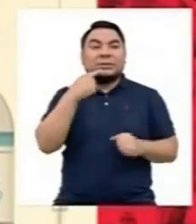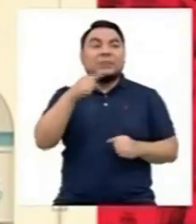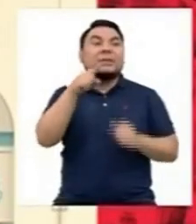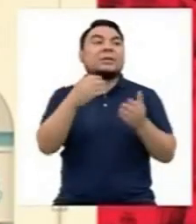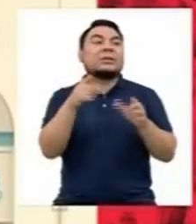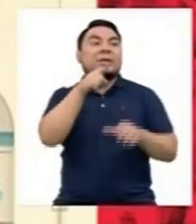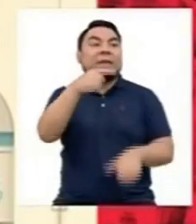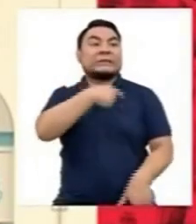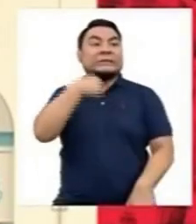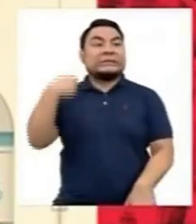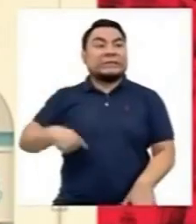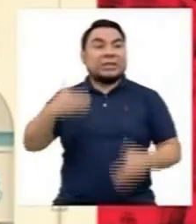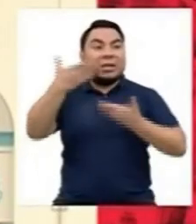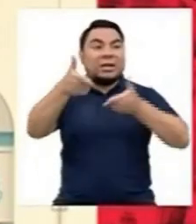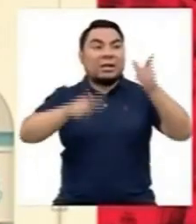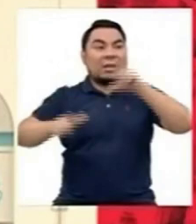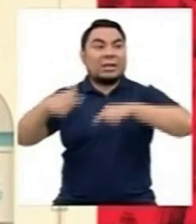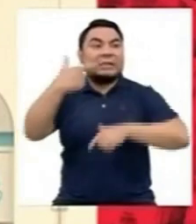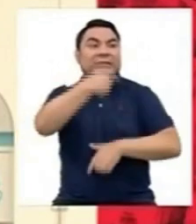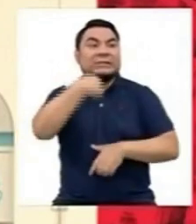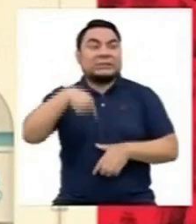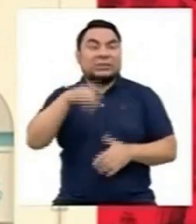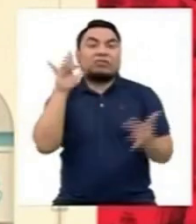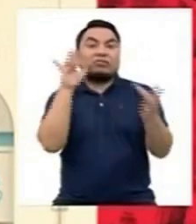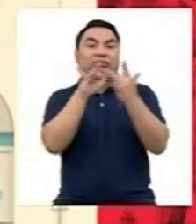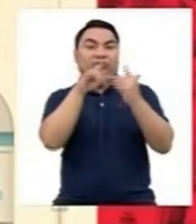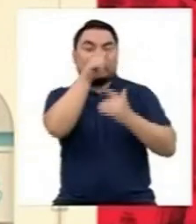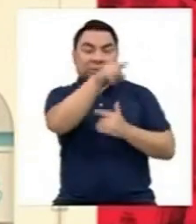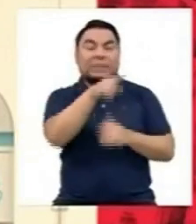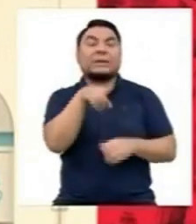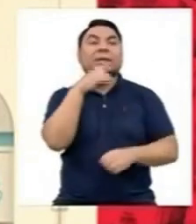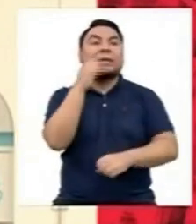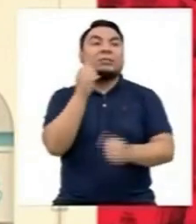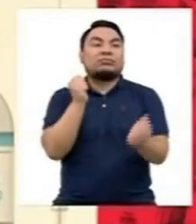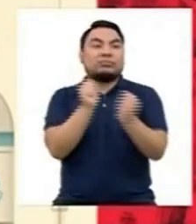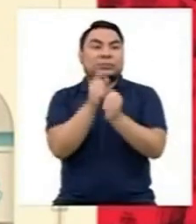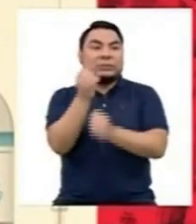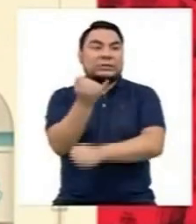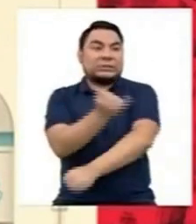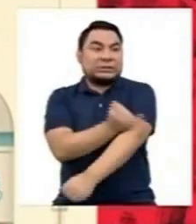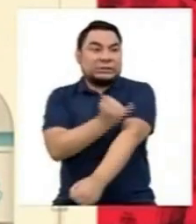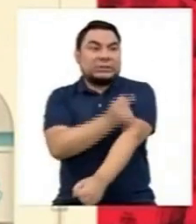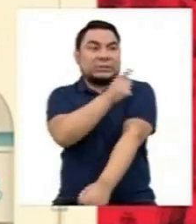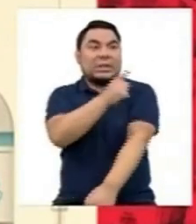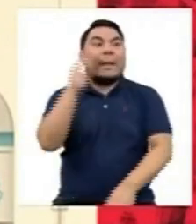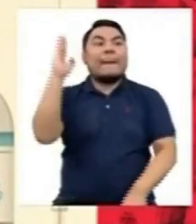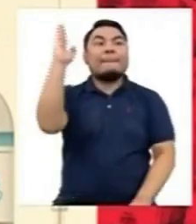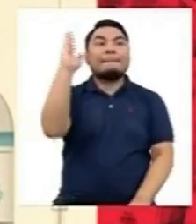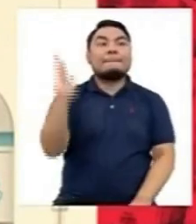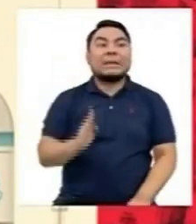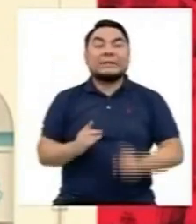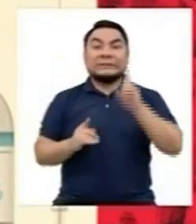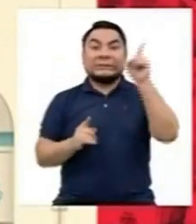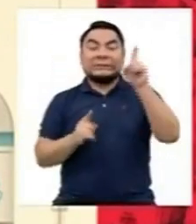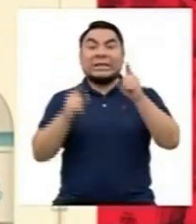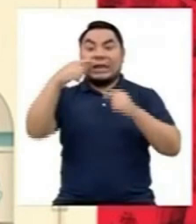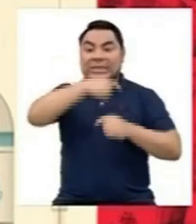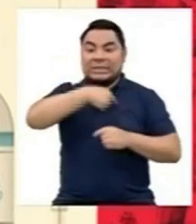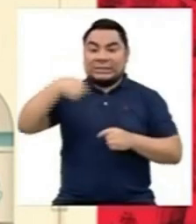término estaría el laboratorio de AstraZeneca del Reino Unido, que es el desarrollo de la Universidad de Oxford,